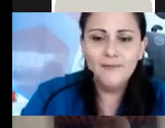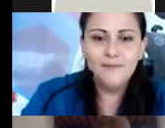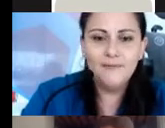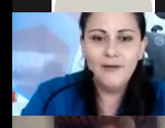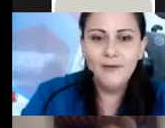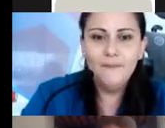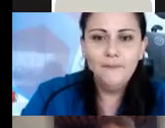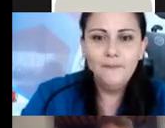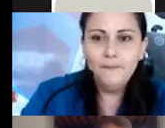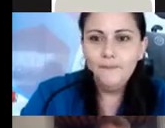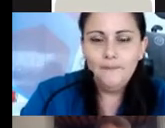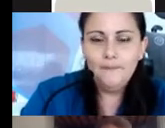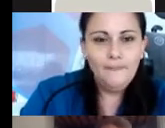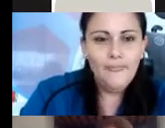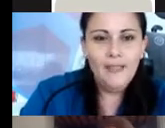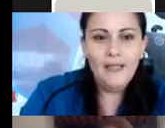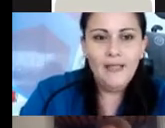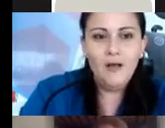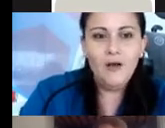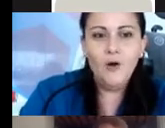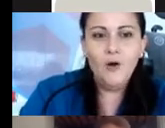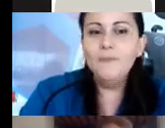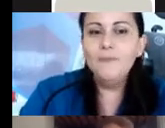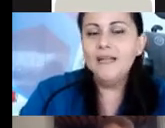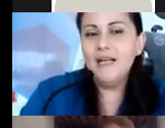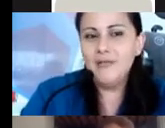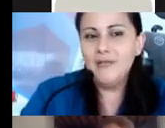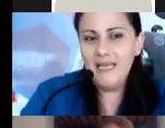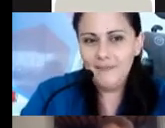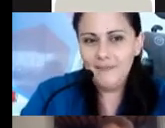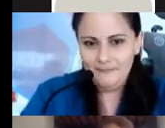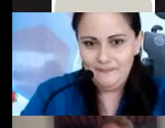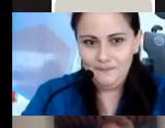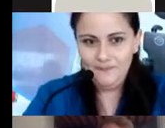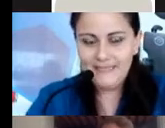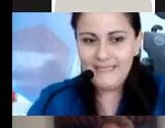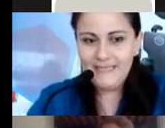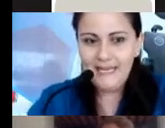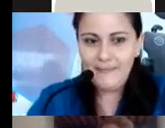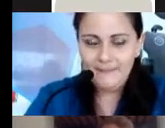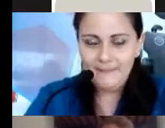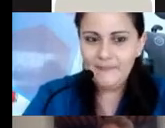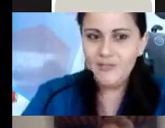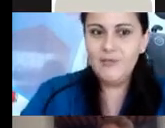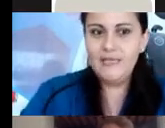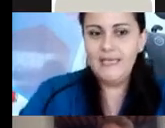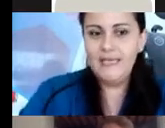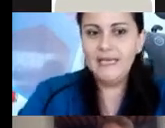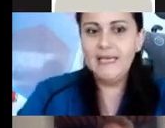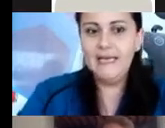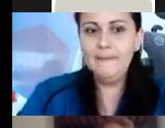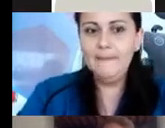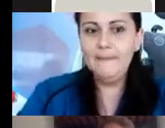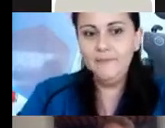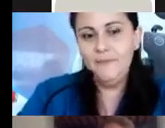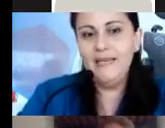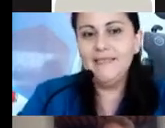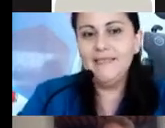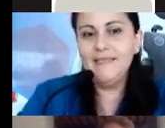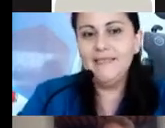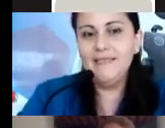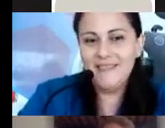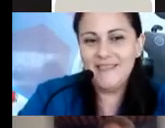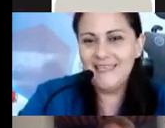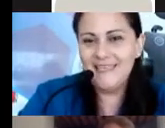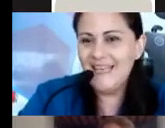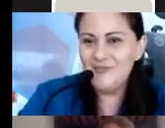siguiente, por favor, Leo. O veamos el caso de Silvia. Silvia es una chica que, imagínense,